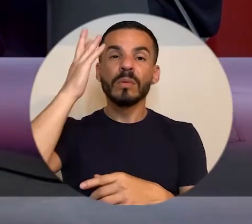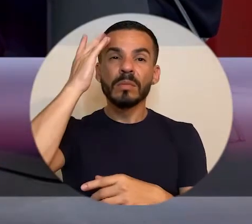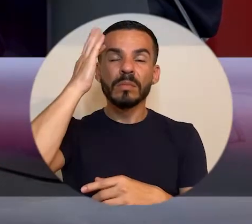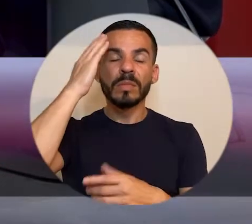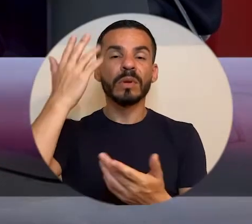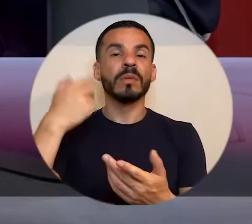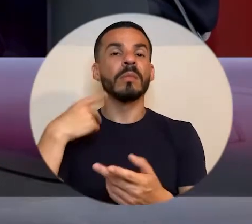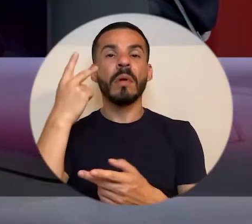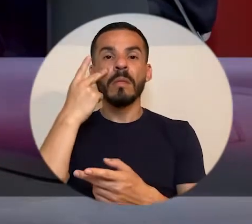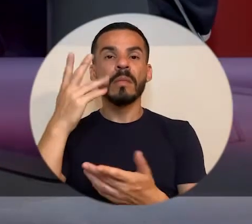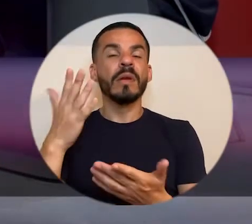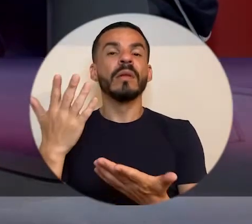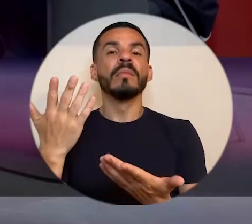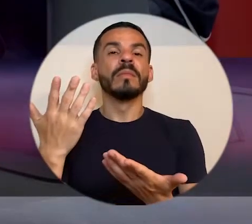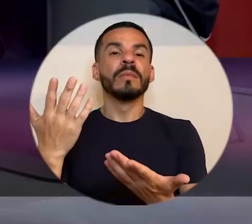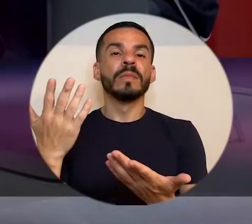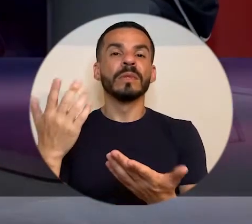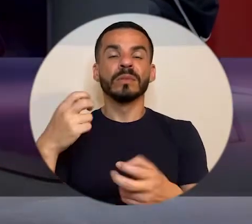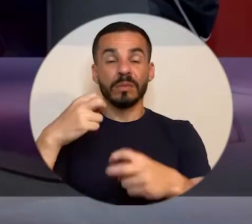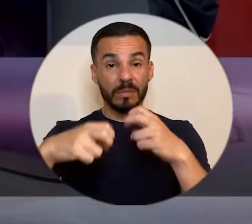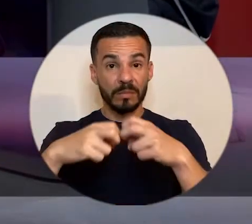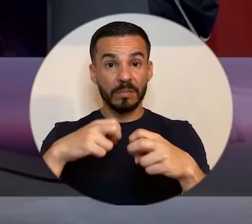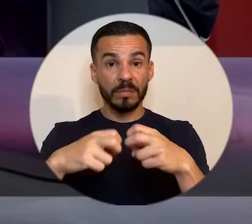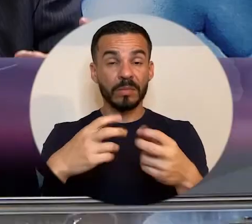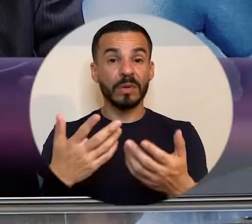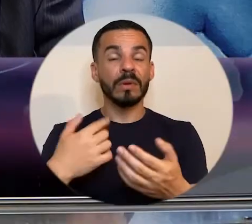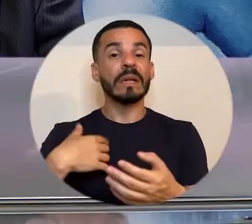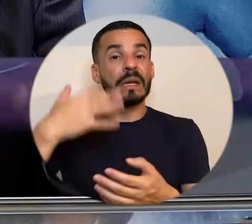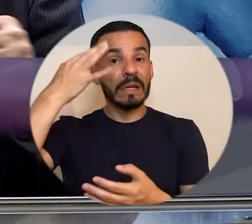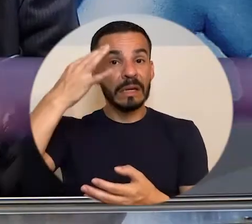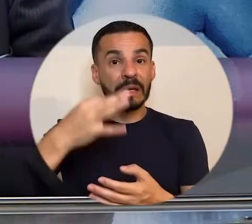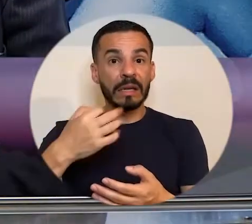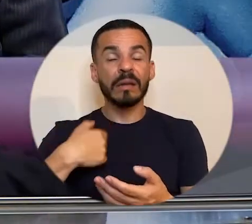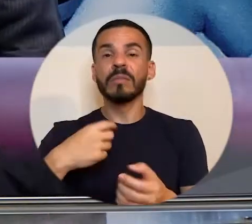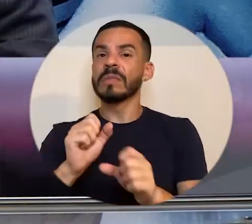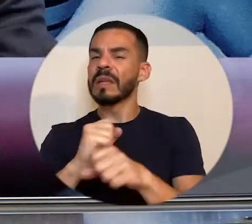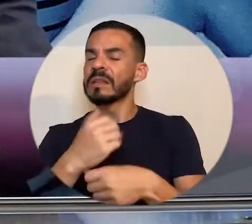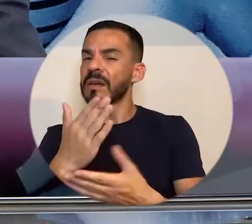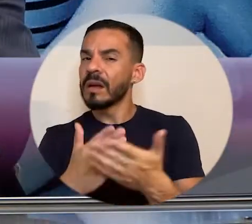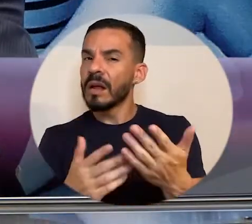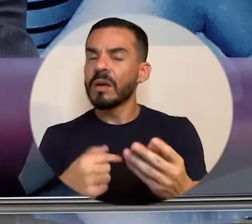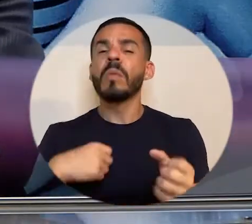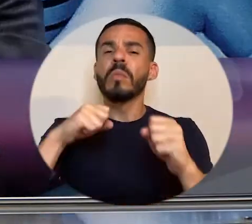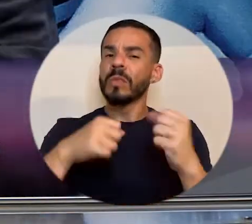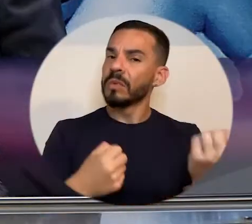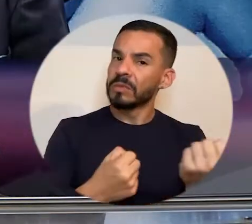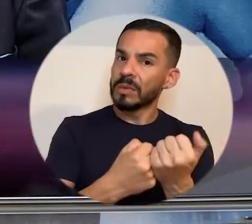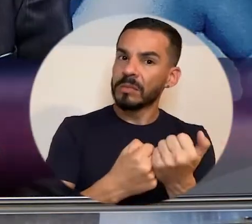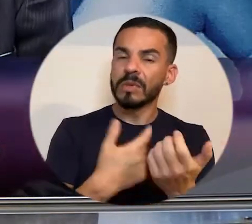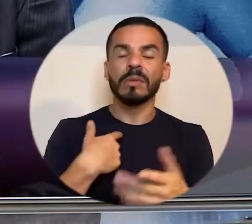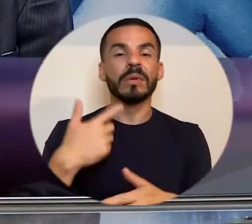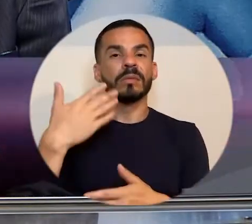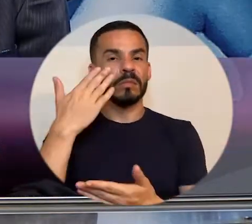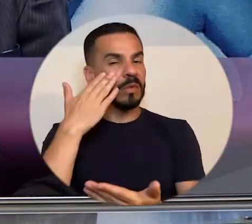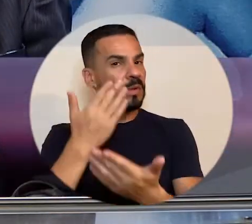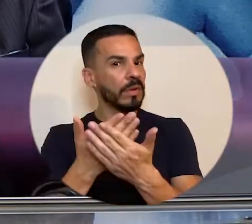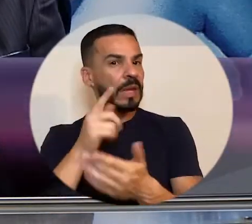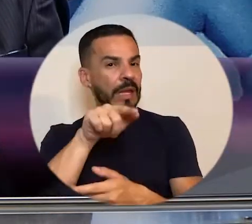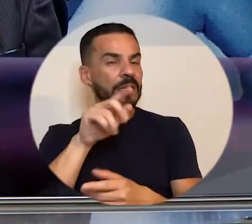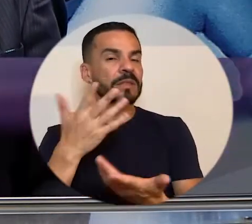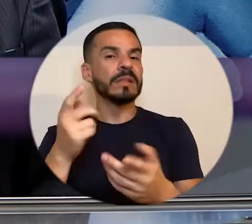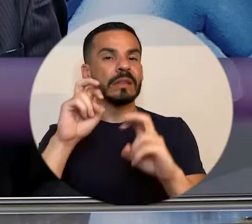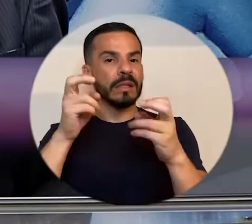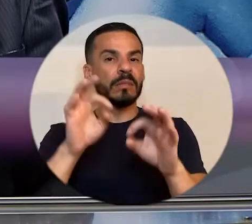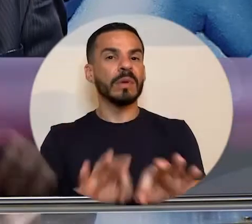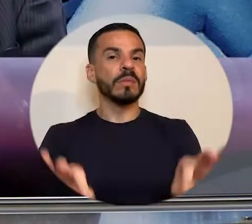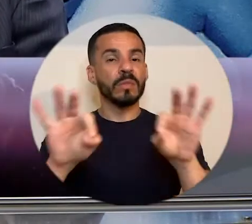preocupa, vemos como un problema, creemos que debemos hacer tal cosa, podemos apoyarlos. Y evidentemente eso va a ser un